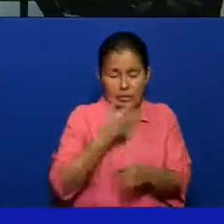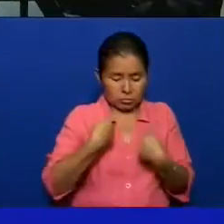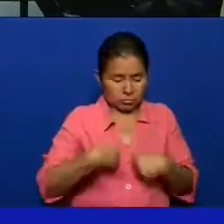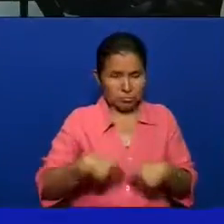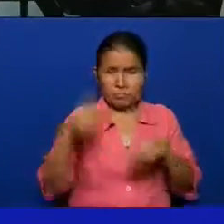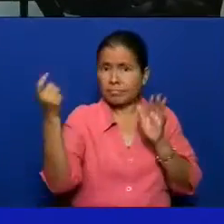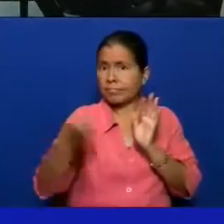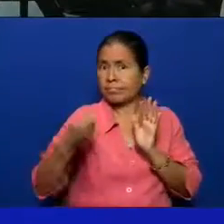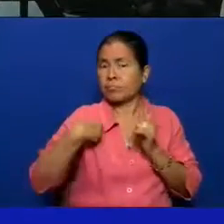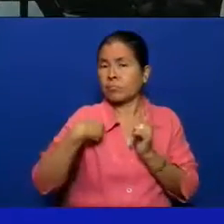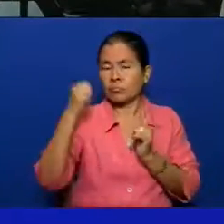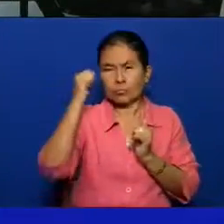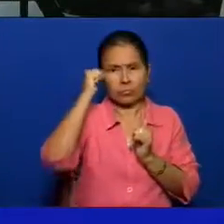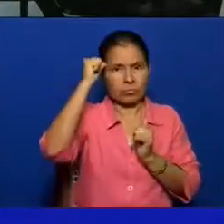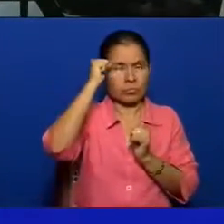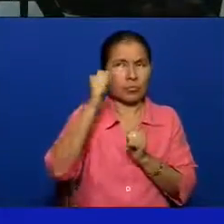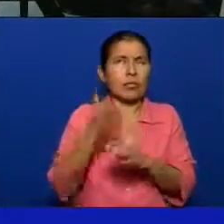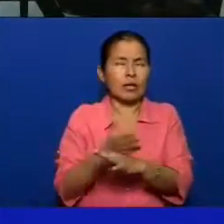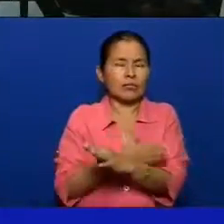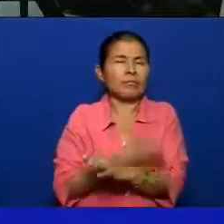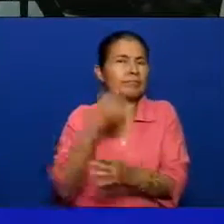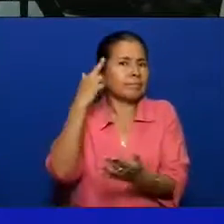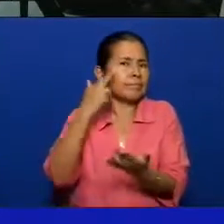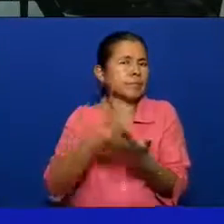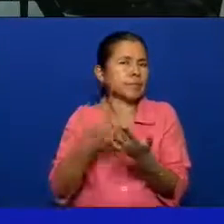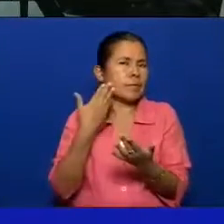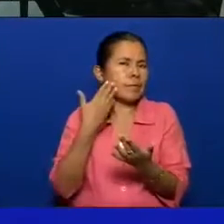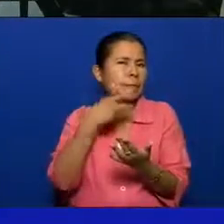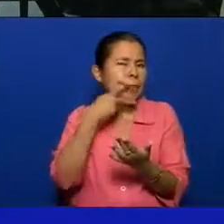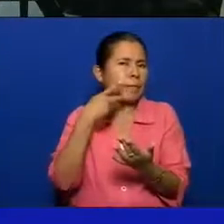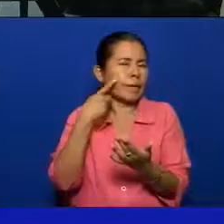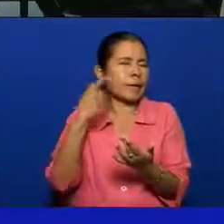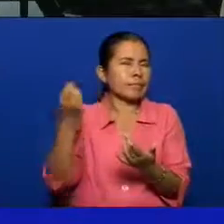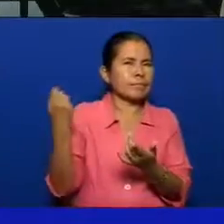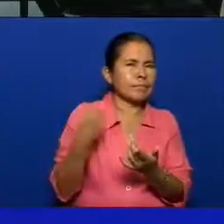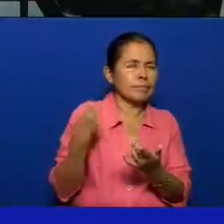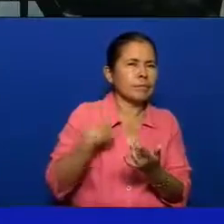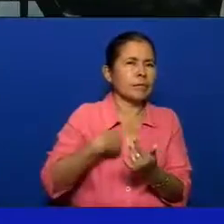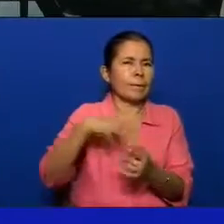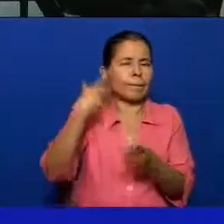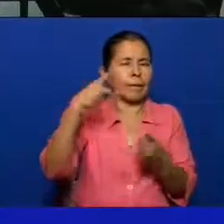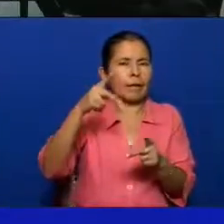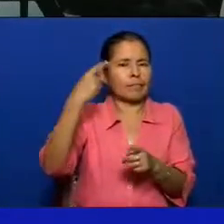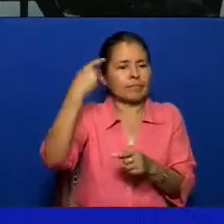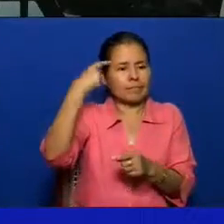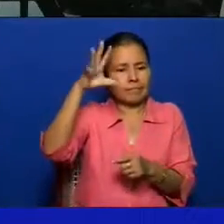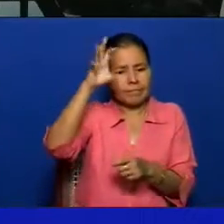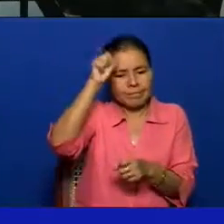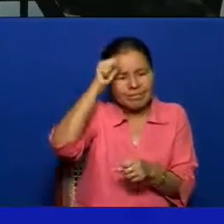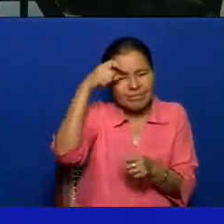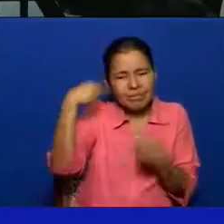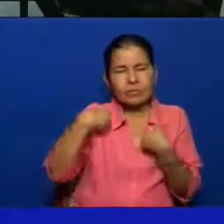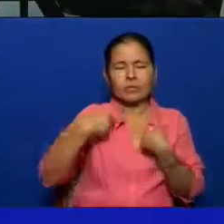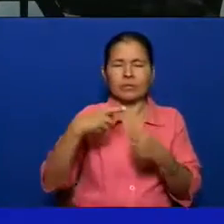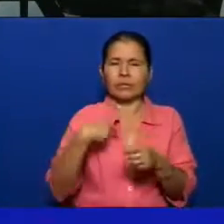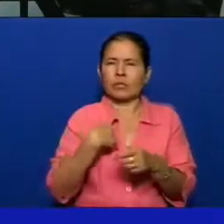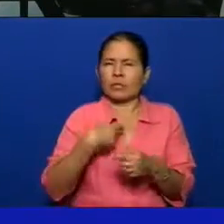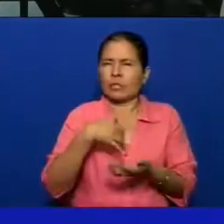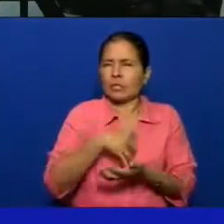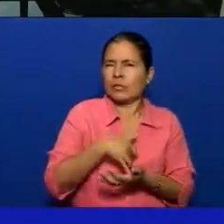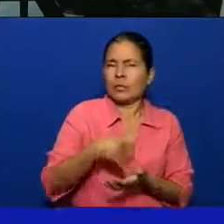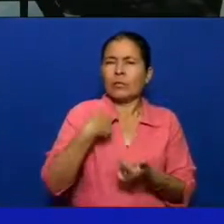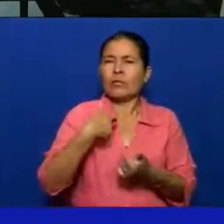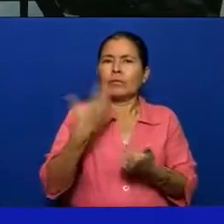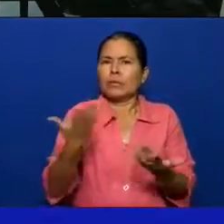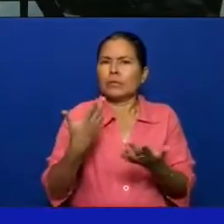lo que soy gracias a que me pegaron. Pero tenemos traumas, tenemos inseguridades, tenemos temores, tenemos una